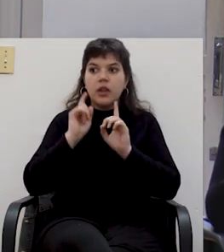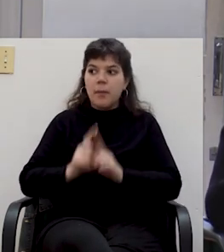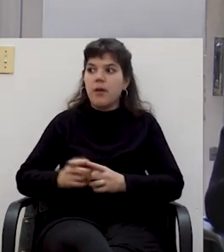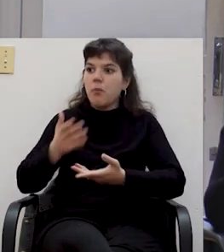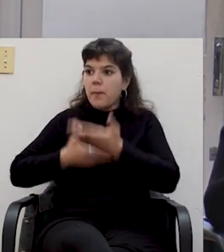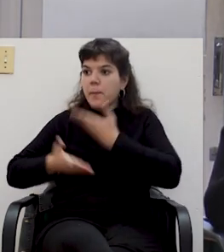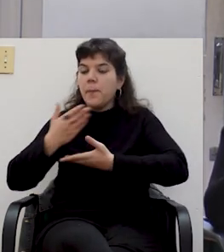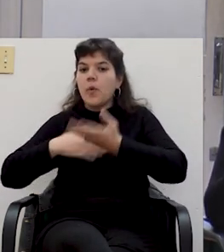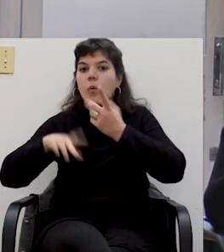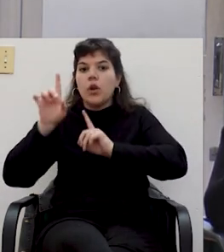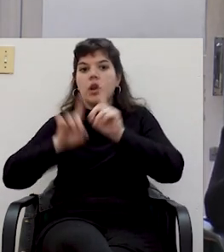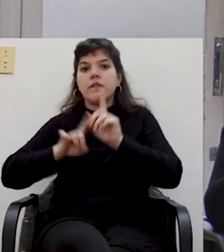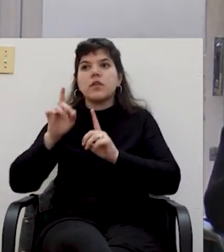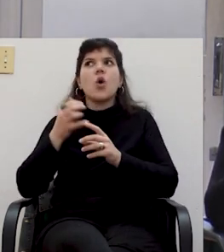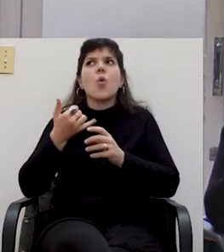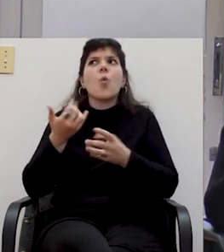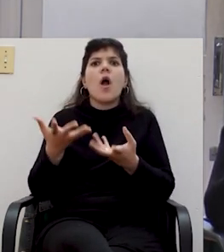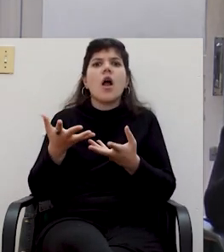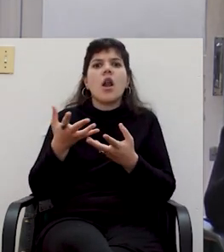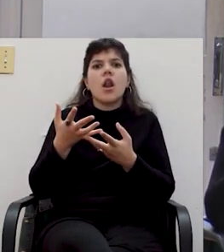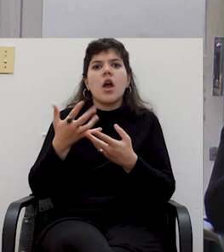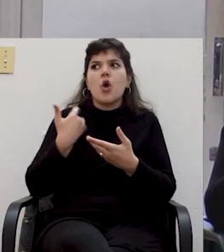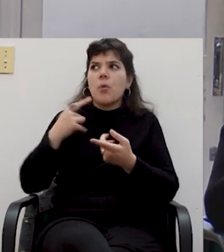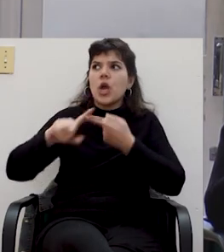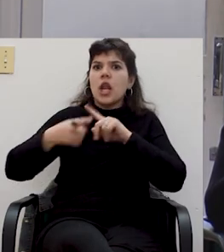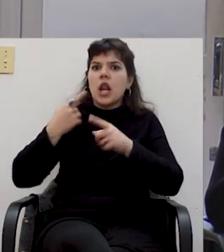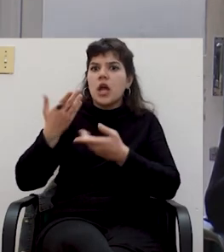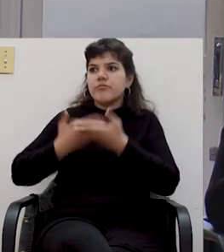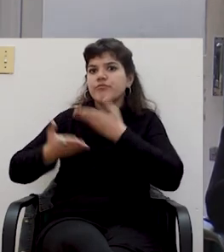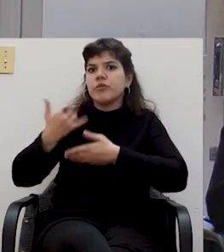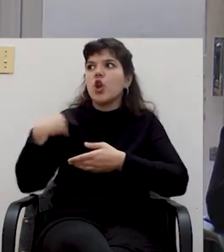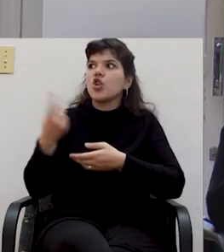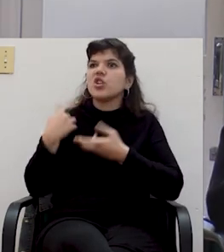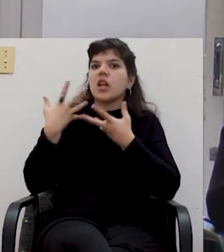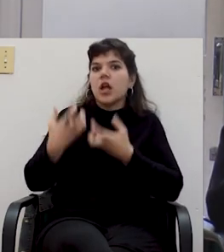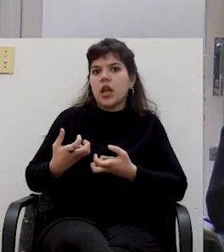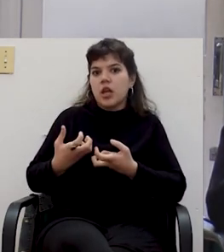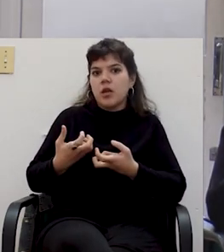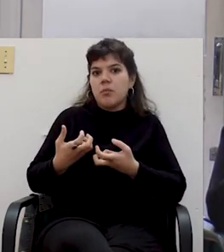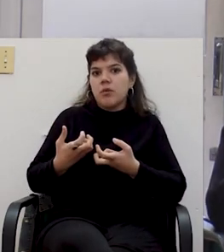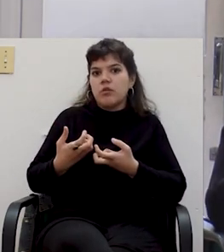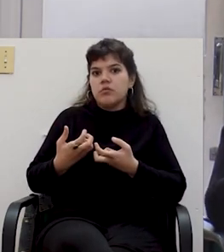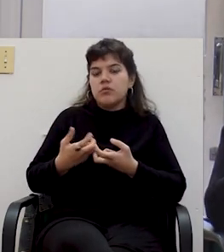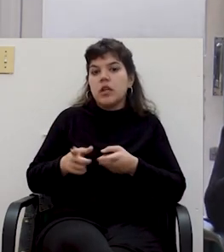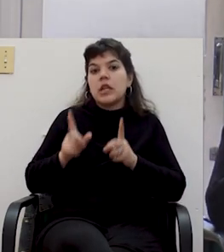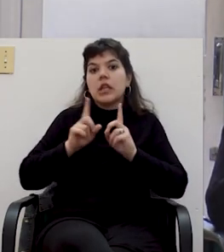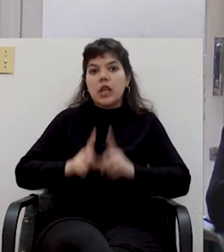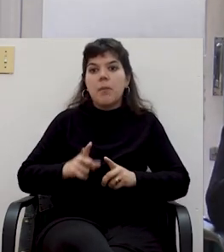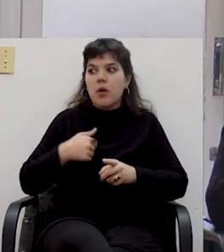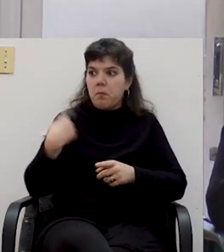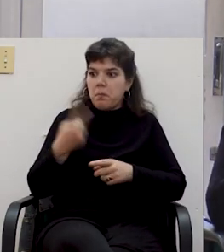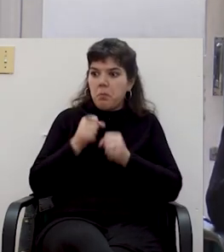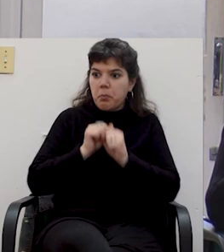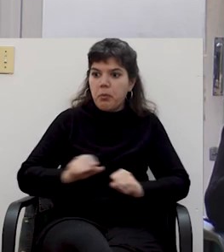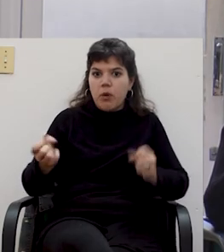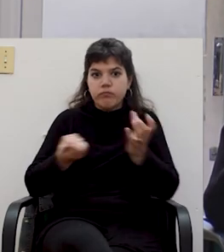universitaria y cuáles son los modos de relación que nosotros queremos, ¿no? Y también poder